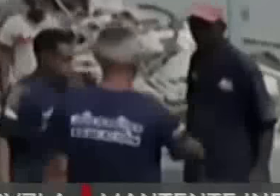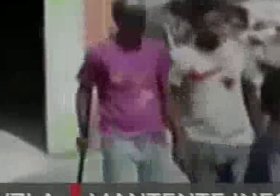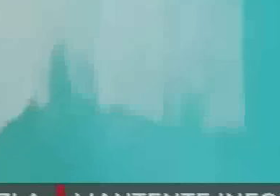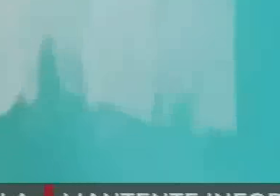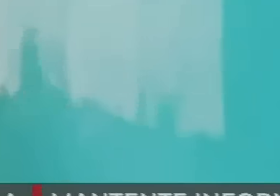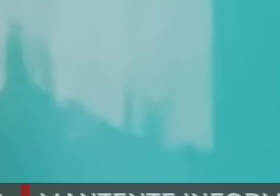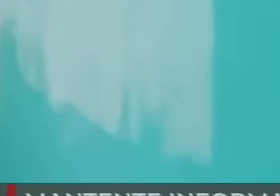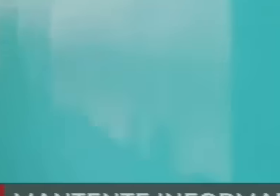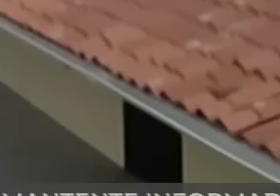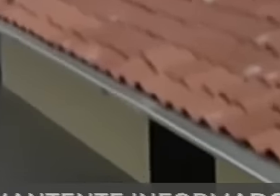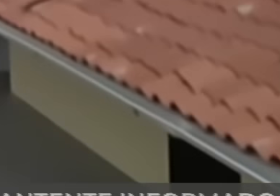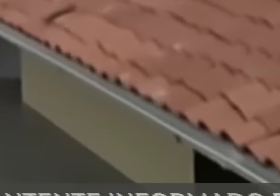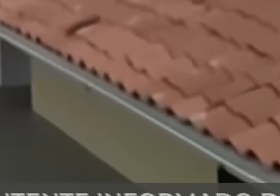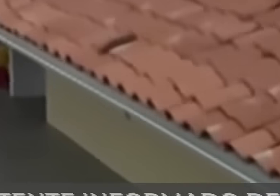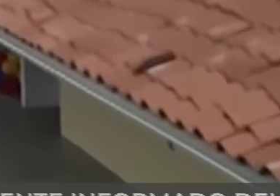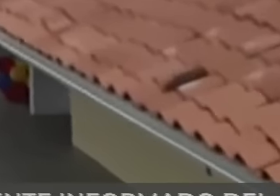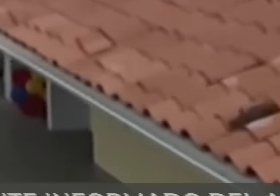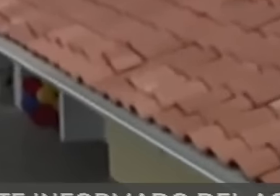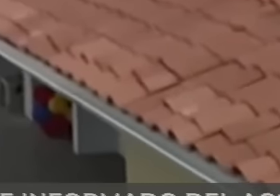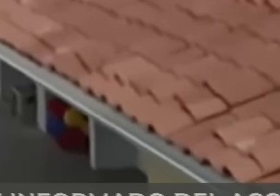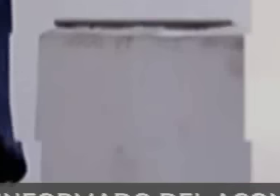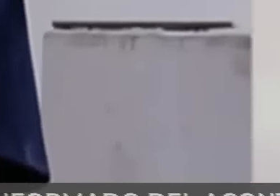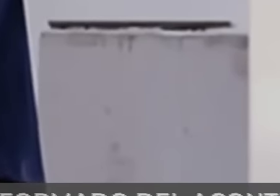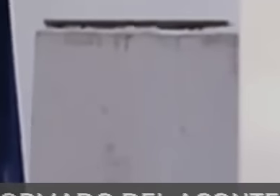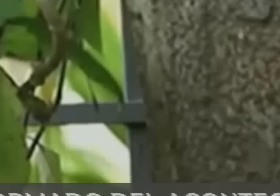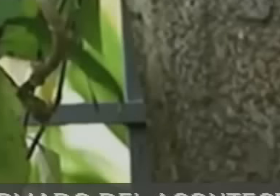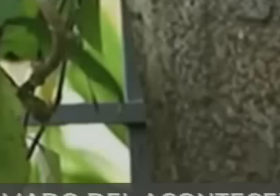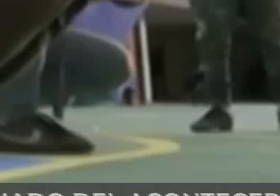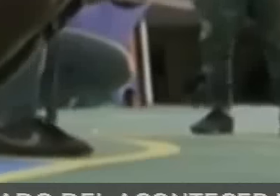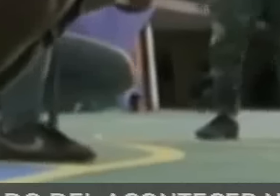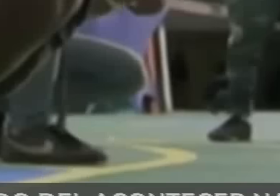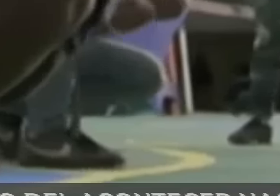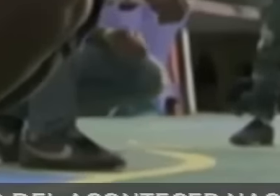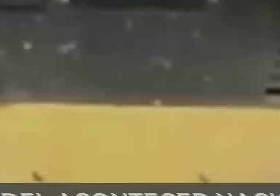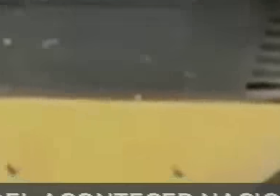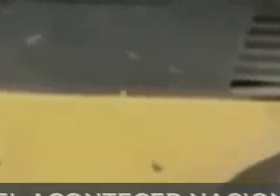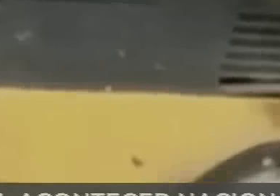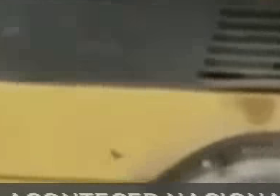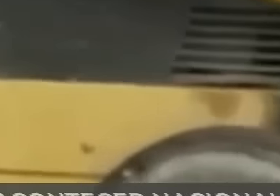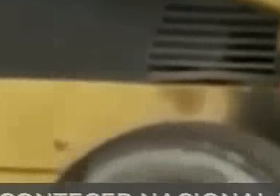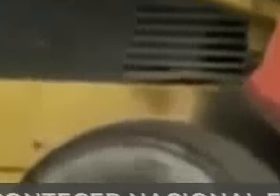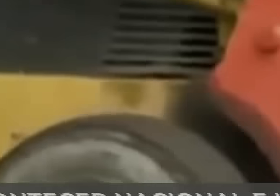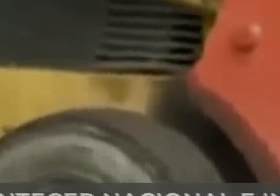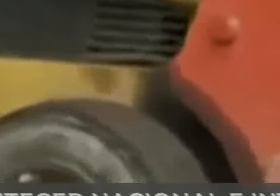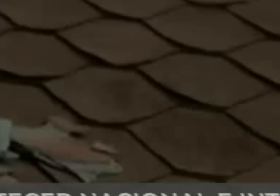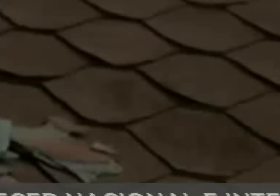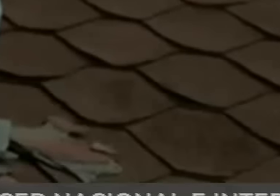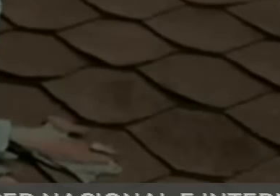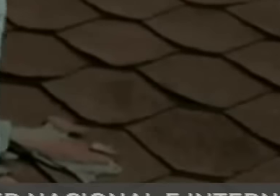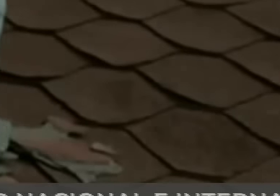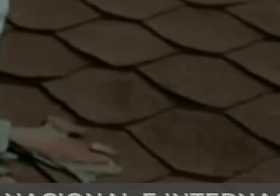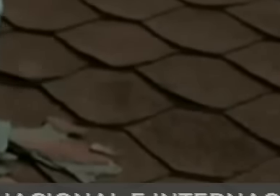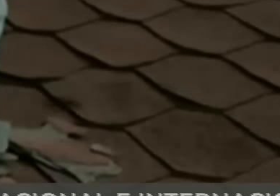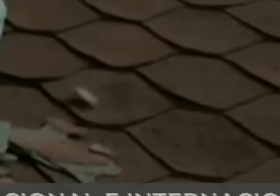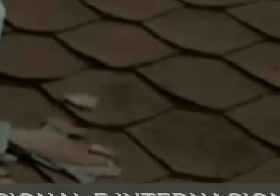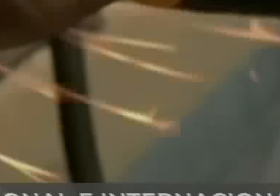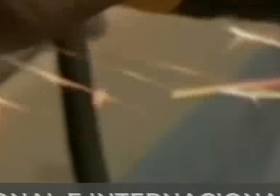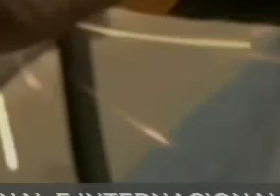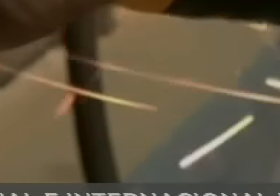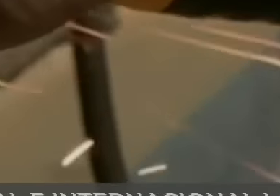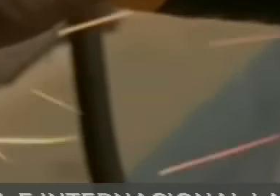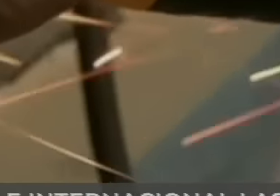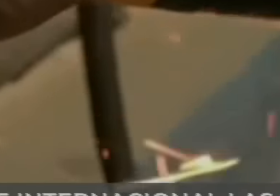A través de un censo se levantan las necesidades y las condiciones de cada uno de los espacios a recuperar. La segunda, consiste